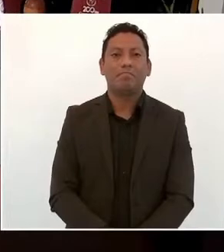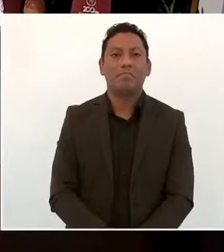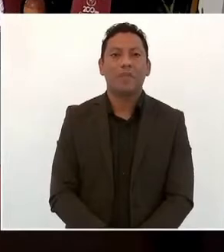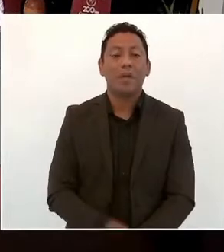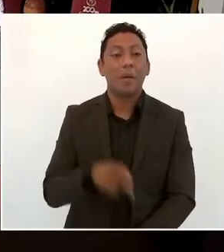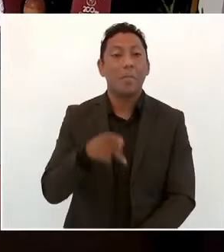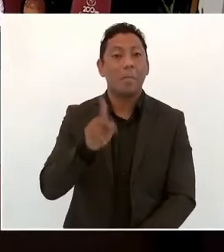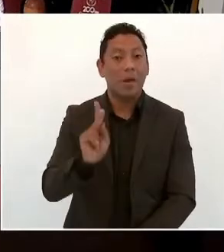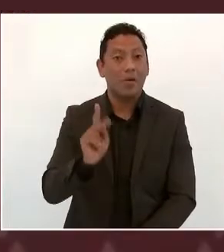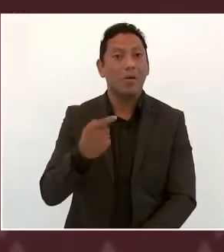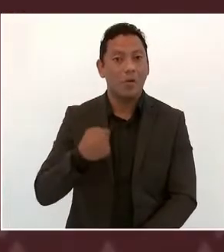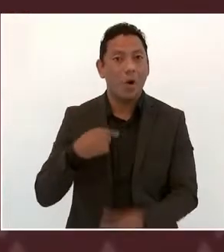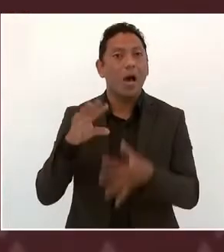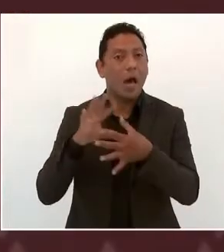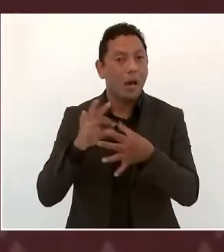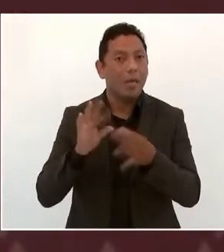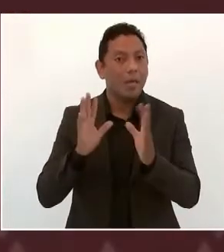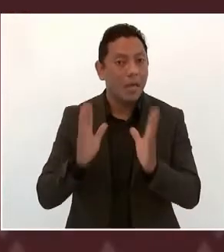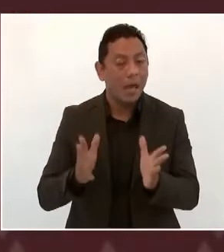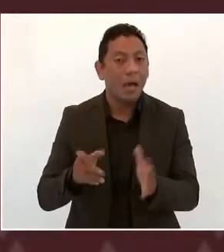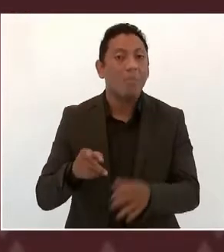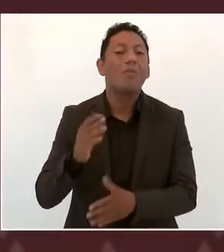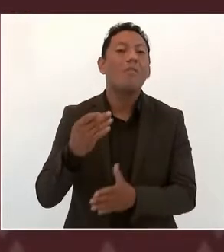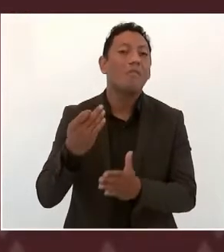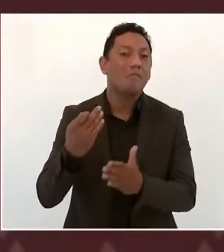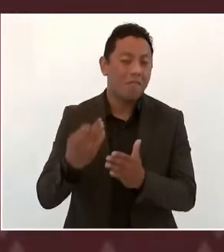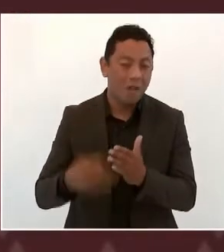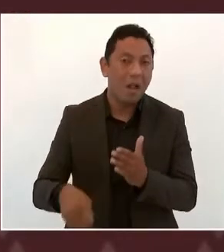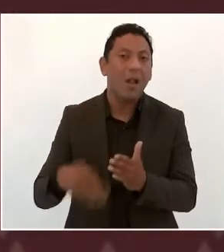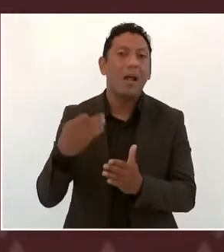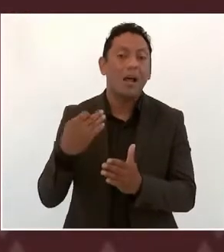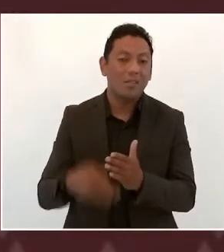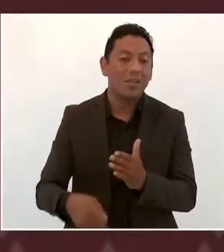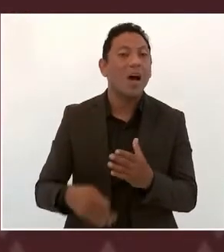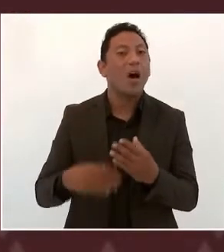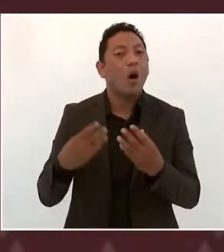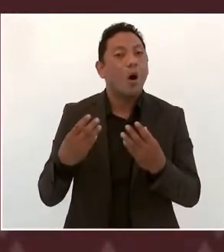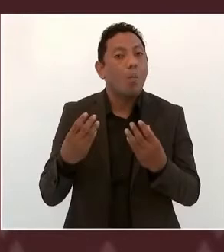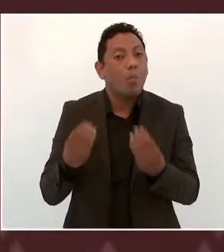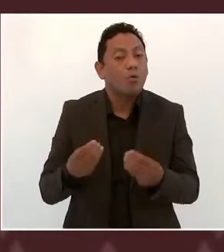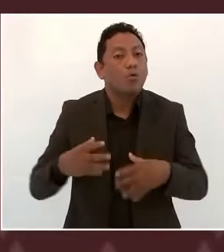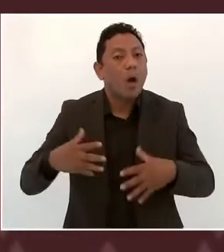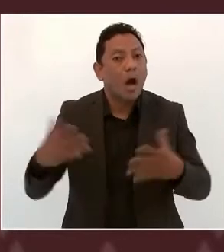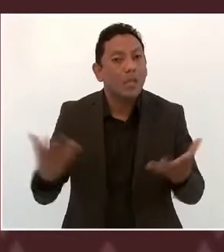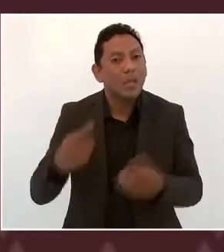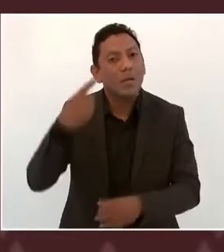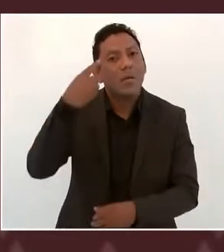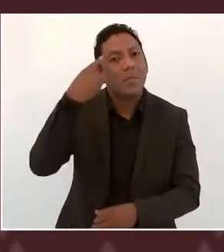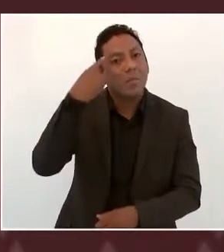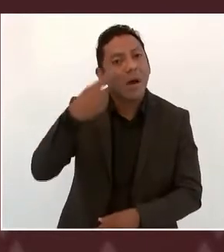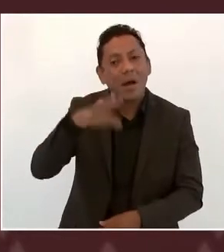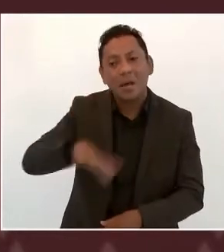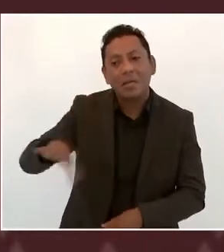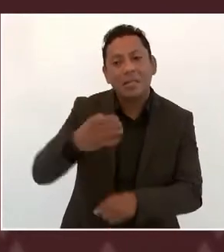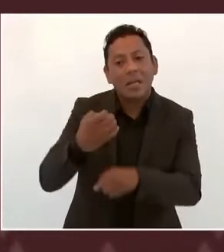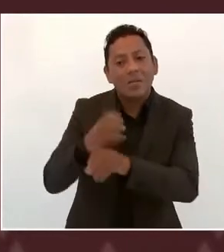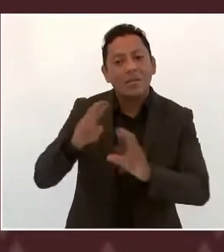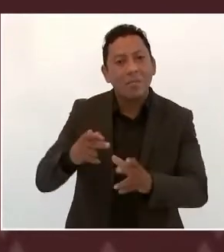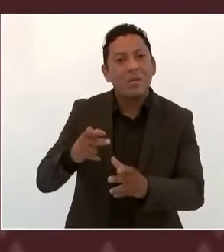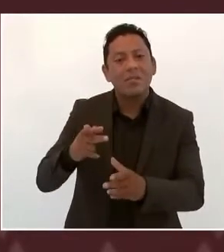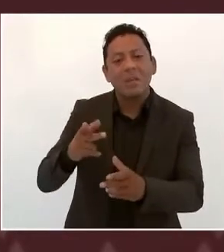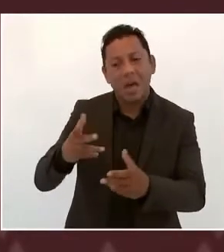Pero como ya lo expresé, falta todavía mucho por hacer en beneficio del pueblo de